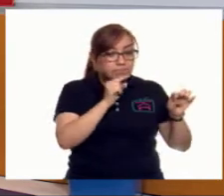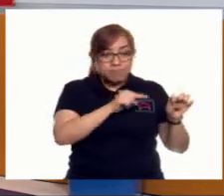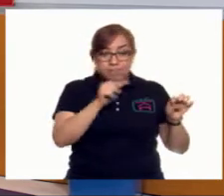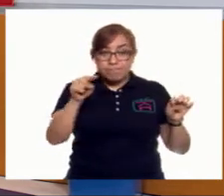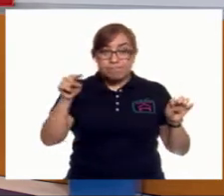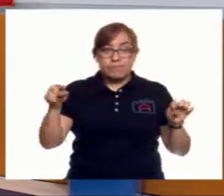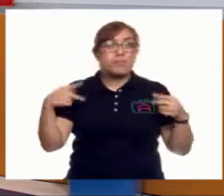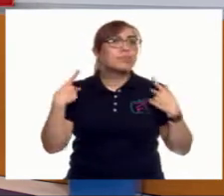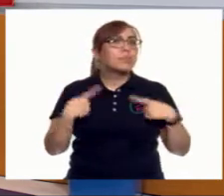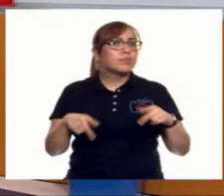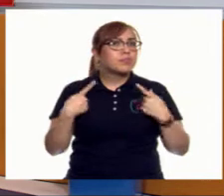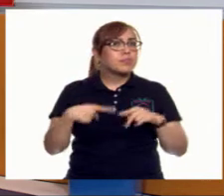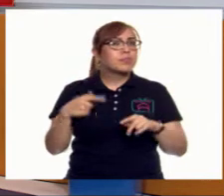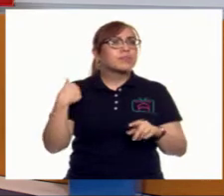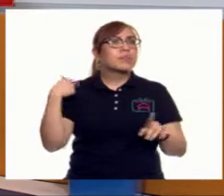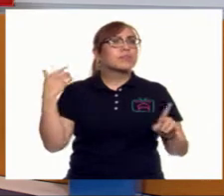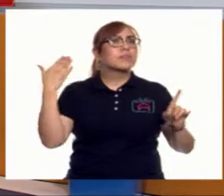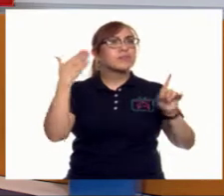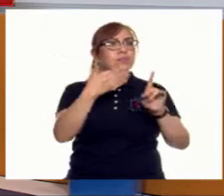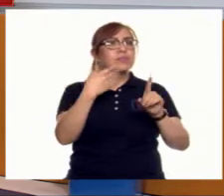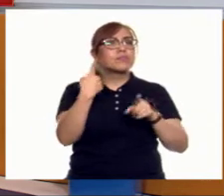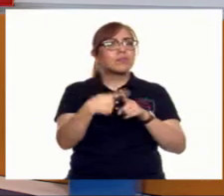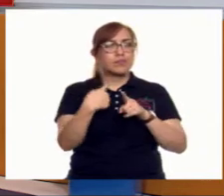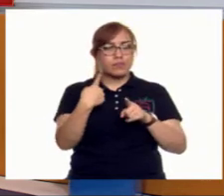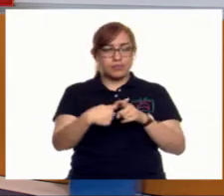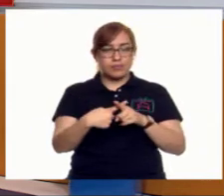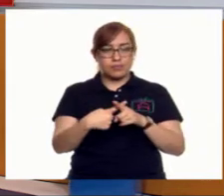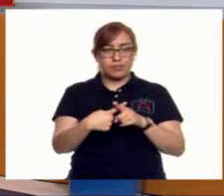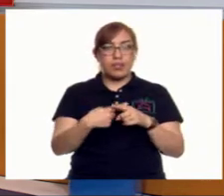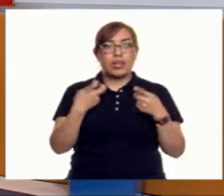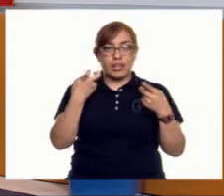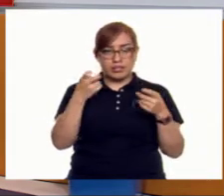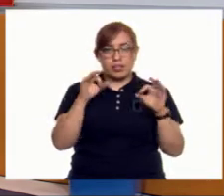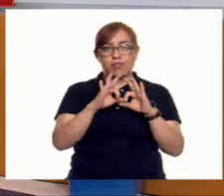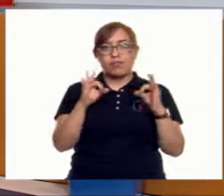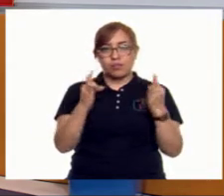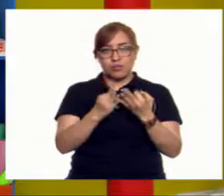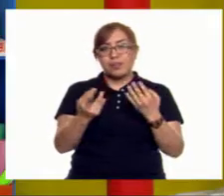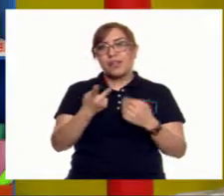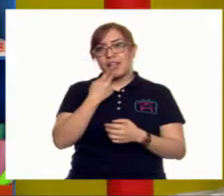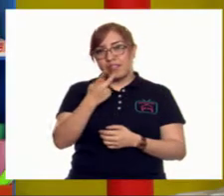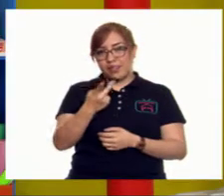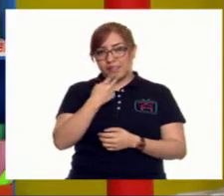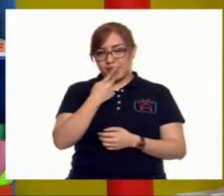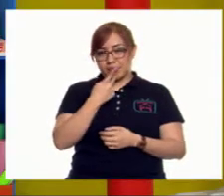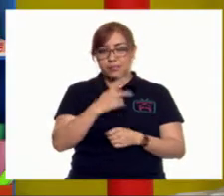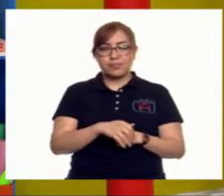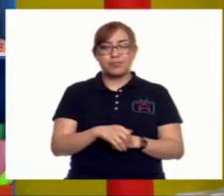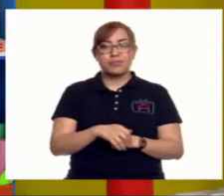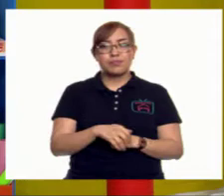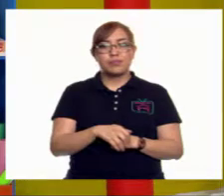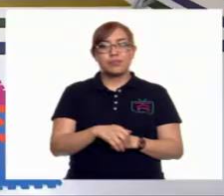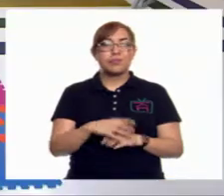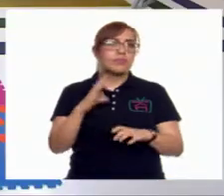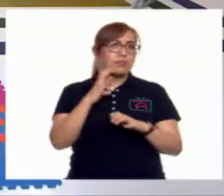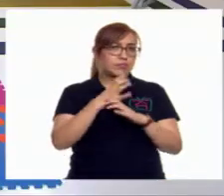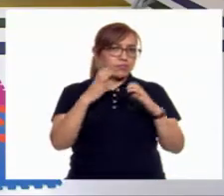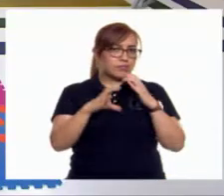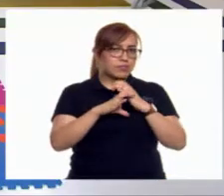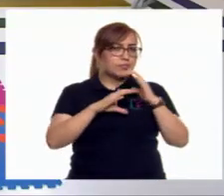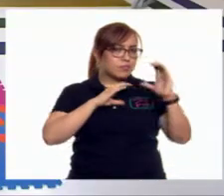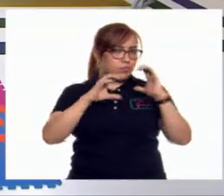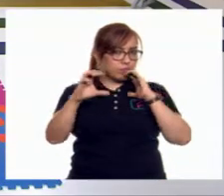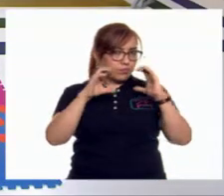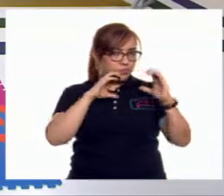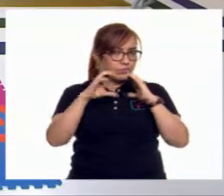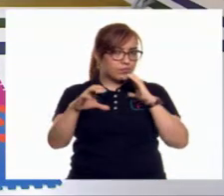dirija uno es la manera en que vamos a hablar, ¿no? Exactamente. Es situaciones comunicativas, ¿no?